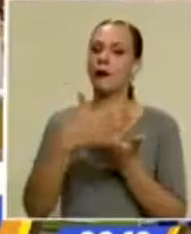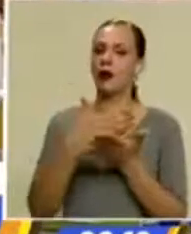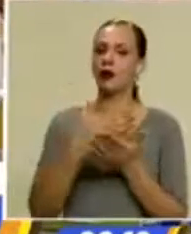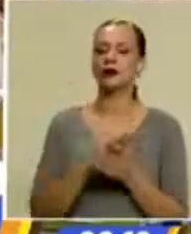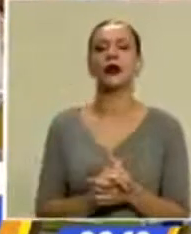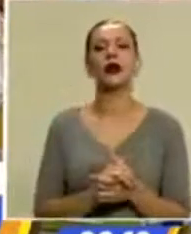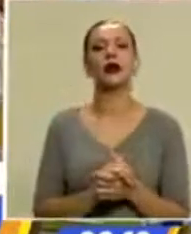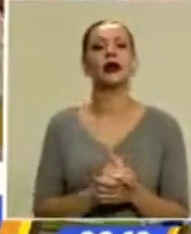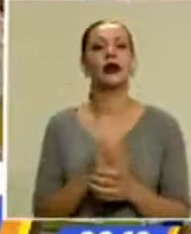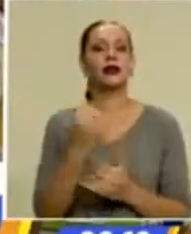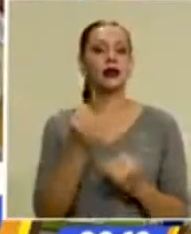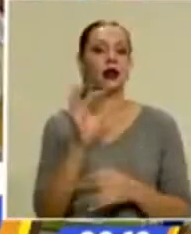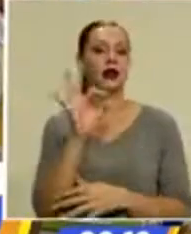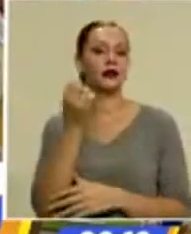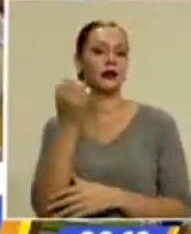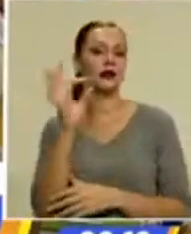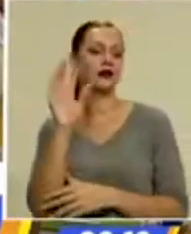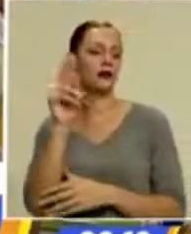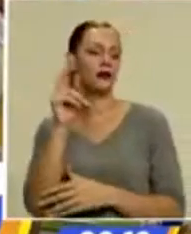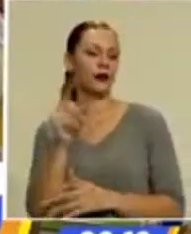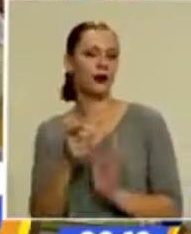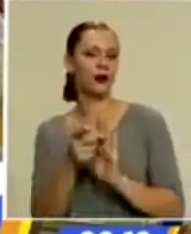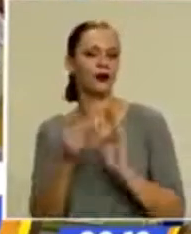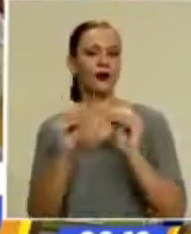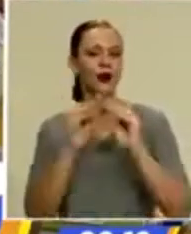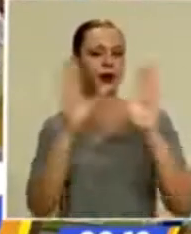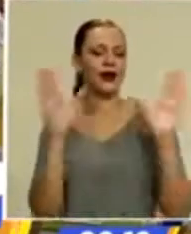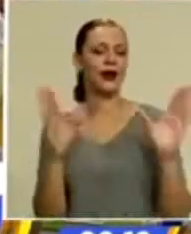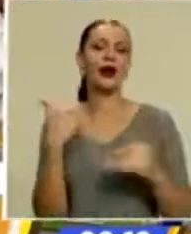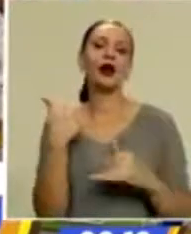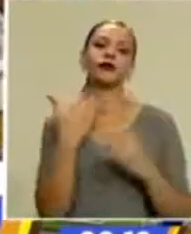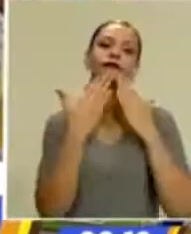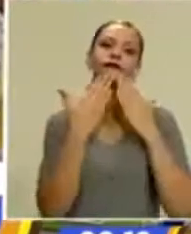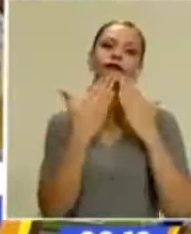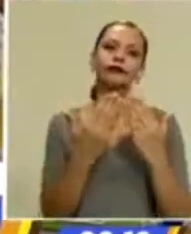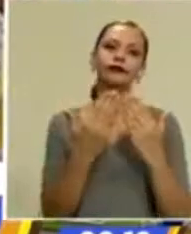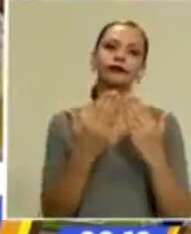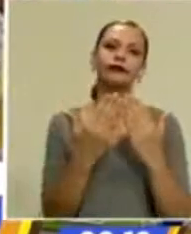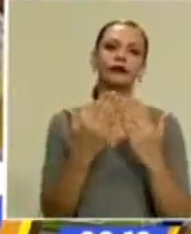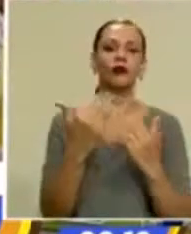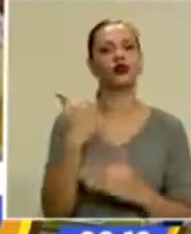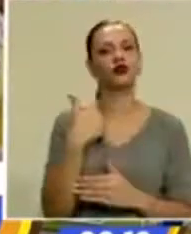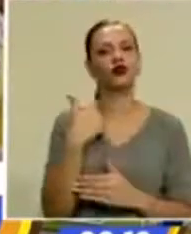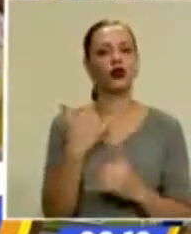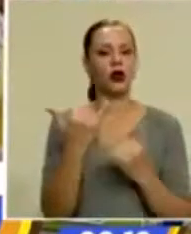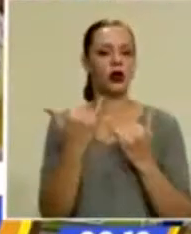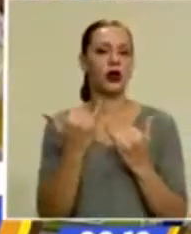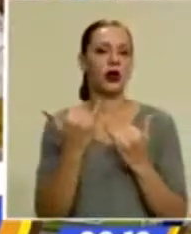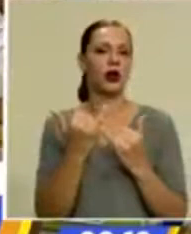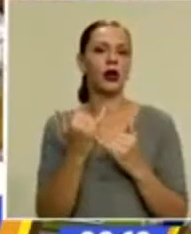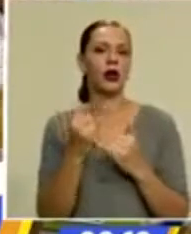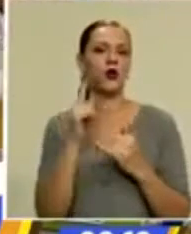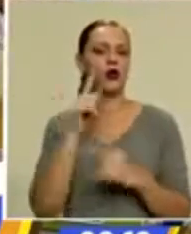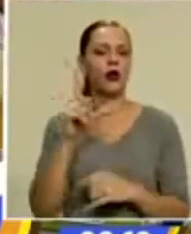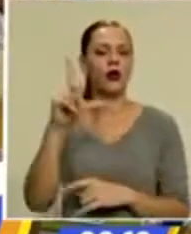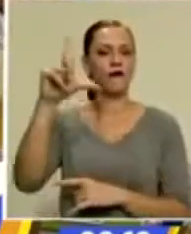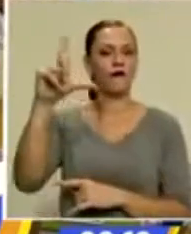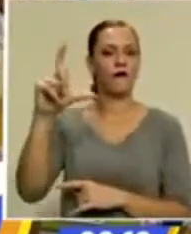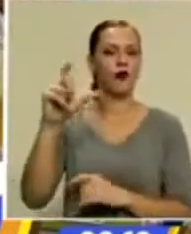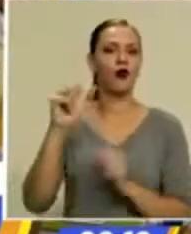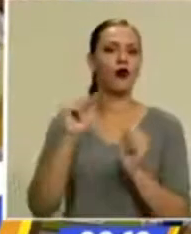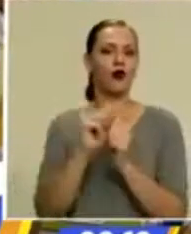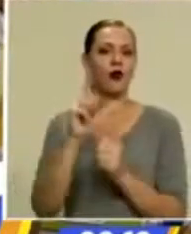parece? Vamos a una pausa, son las 9:19 de la mañana. Yo le agradezco. Ay, me voy a tomar una selfie